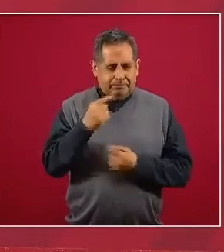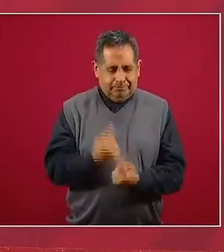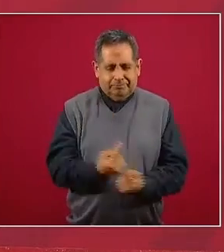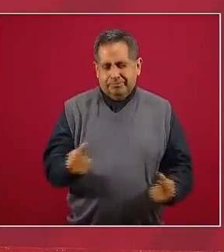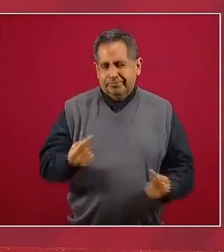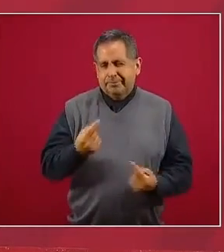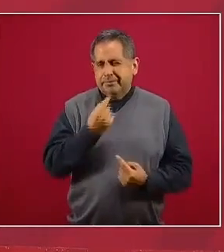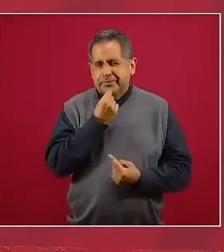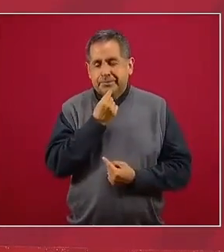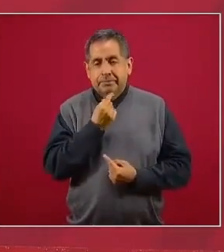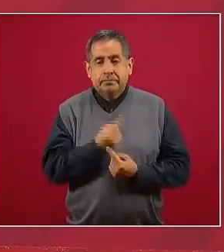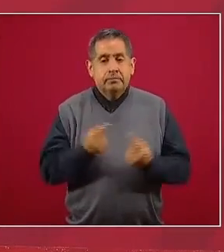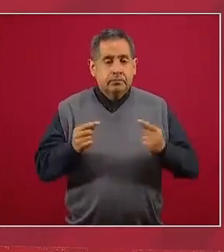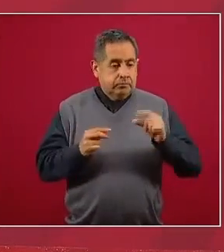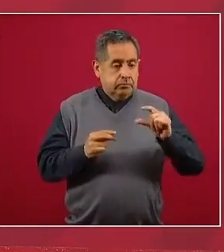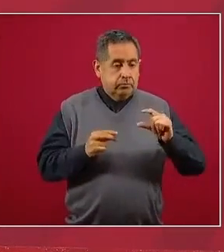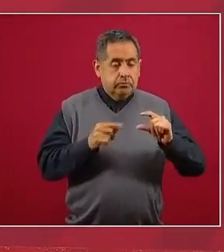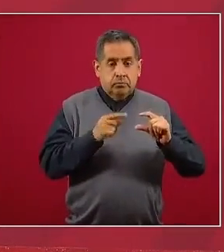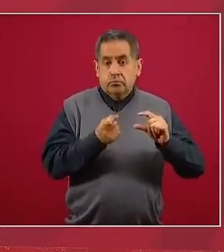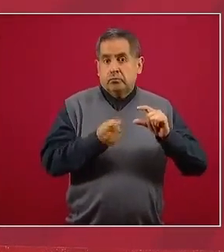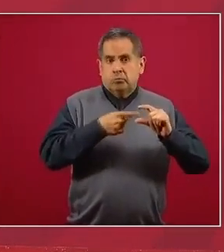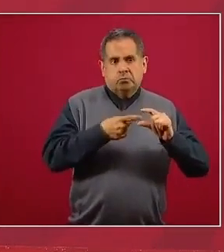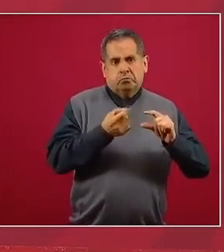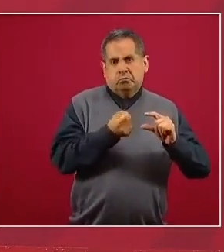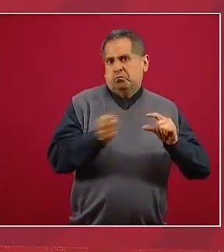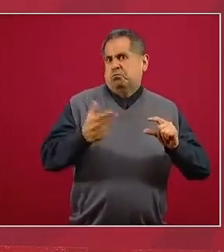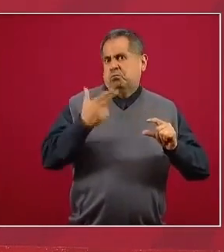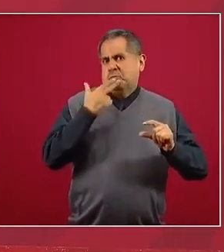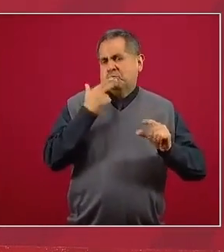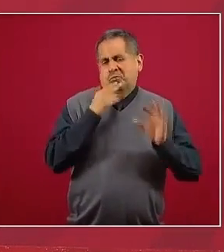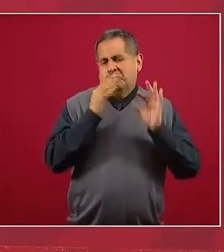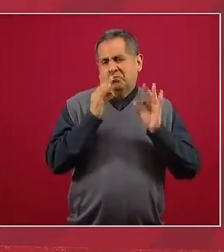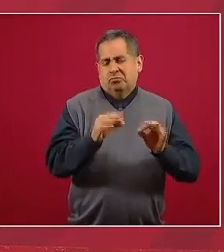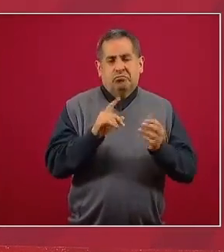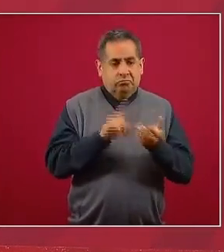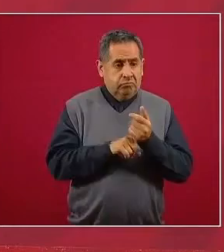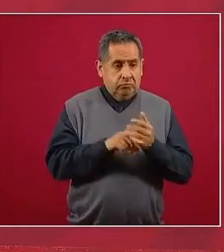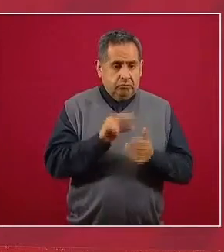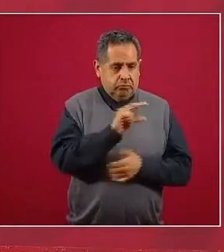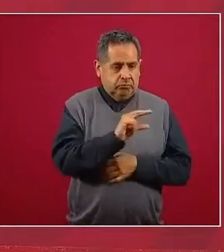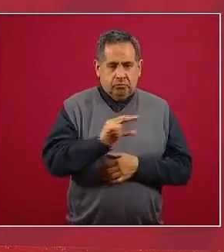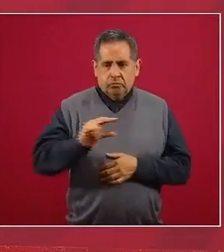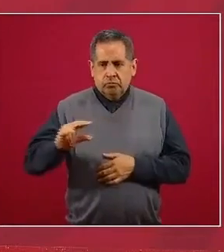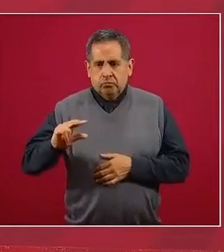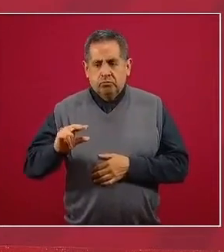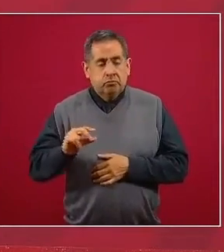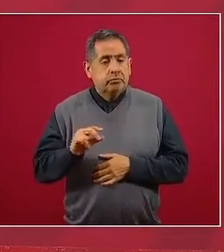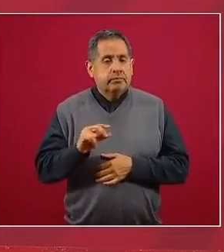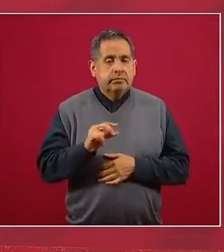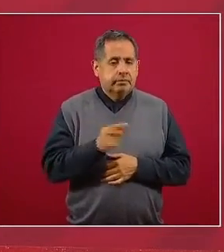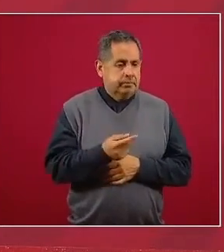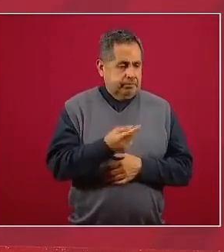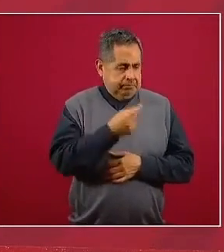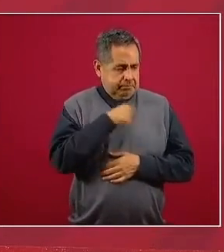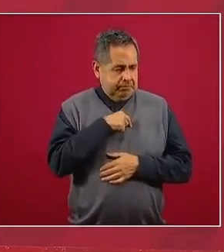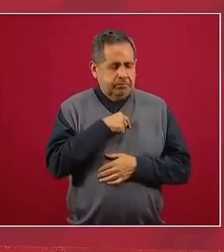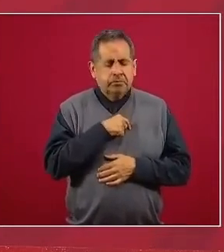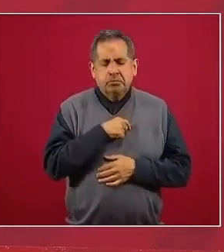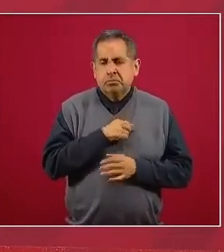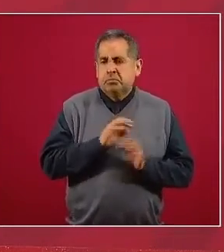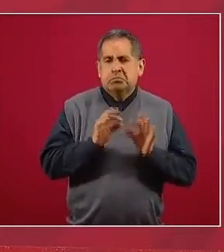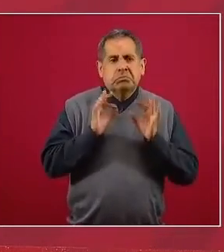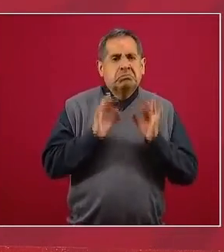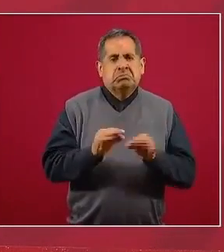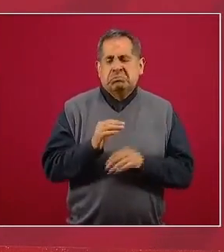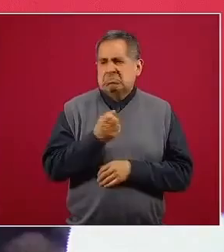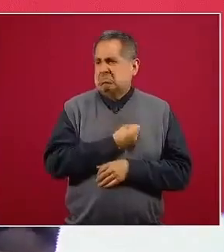infancia, que tienen una alta eficacia, es decir, la proporción de personas que generan inmunidad protectora